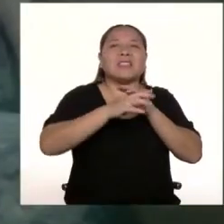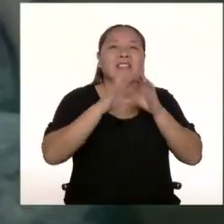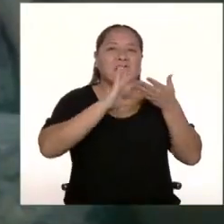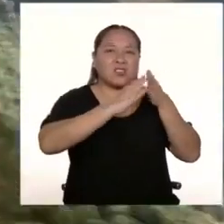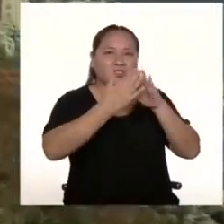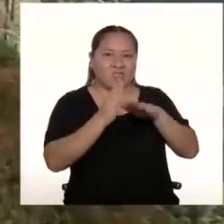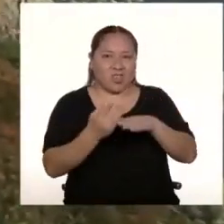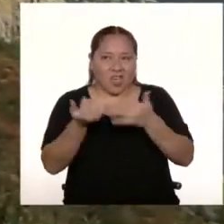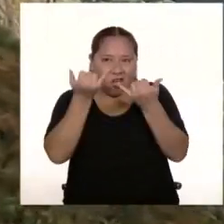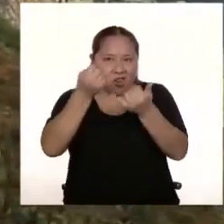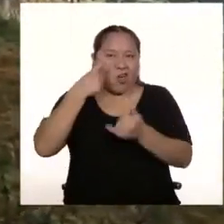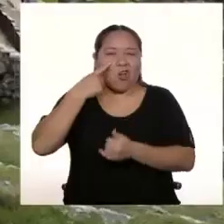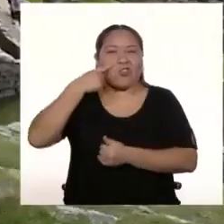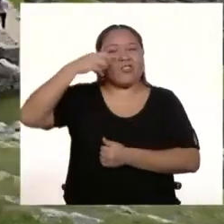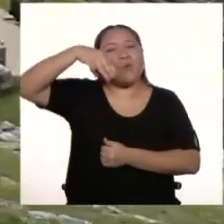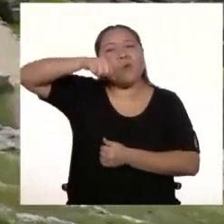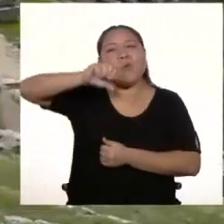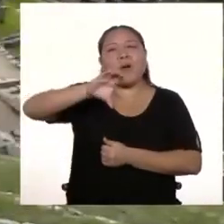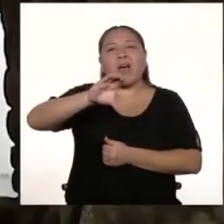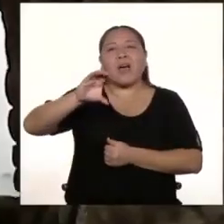como Machu Picchu.